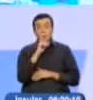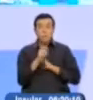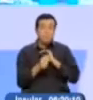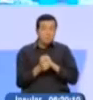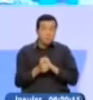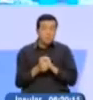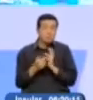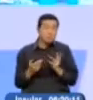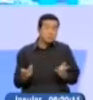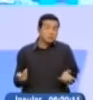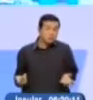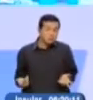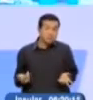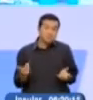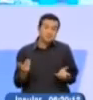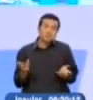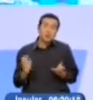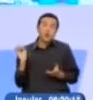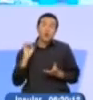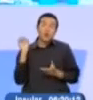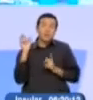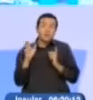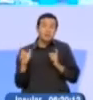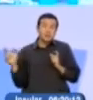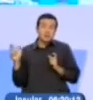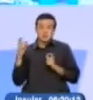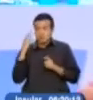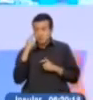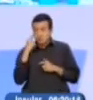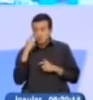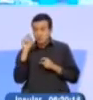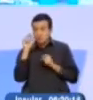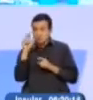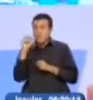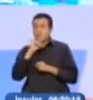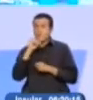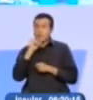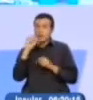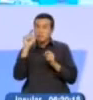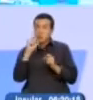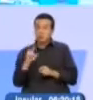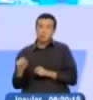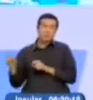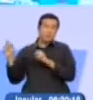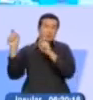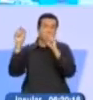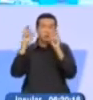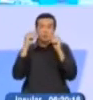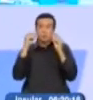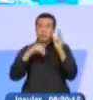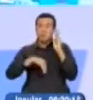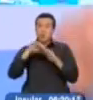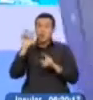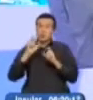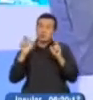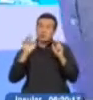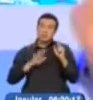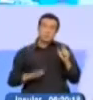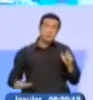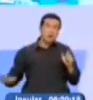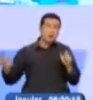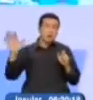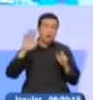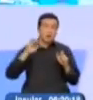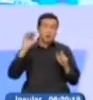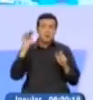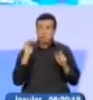verdadera opinión? ¿O es posible también que la muestra sea insuficiente? ¿No estamos llegando suficientemente a los sectores más altos o a